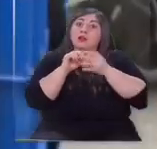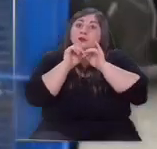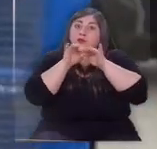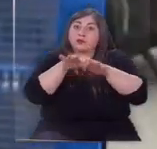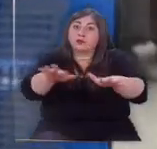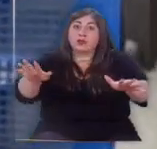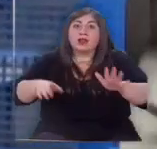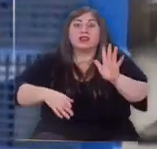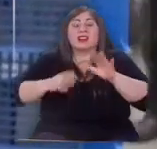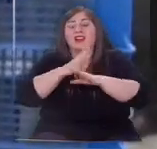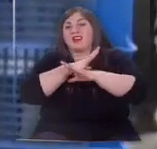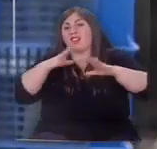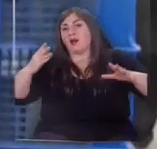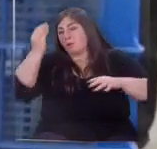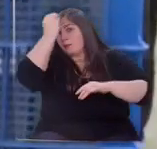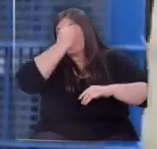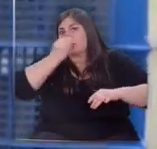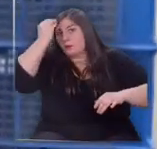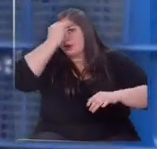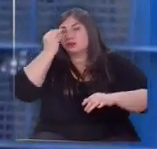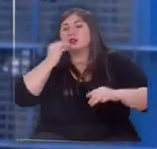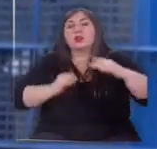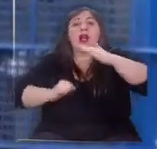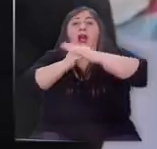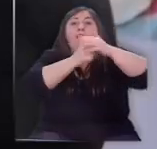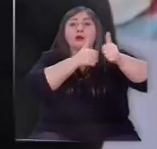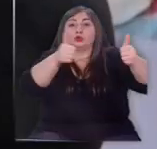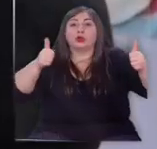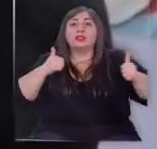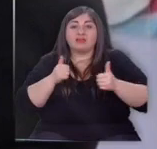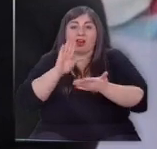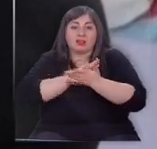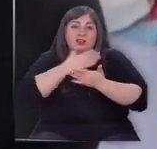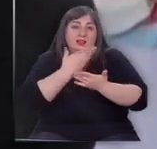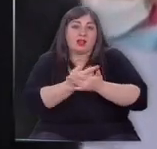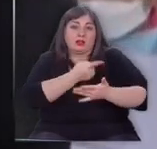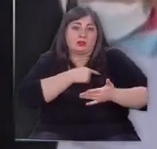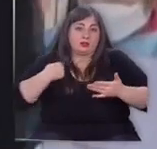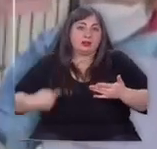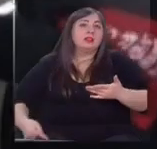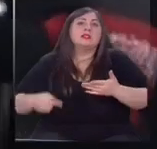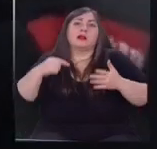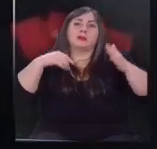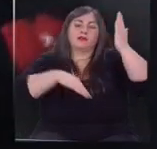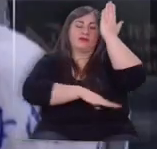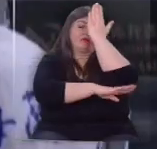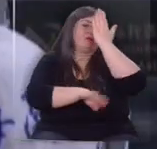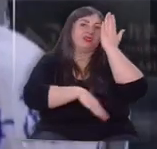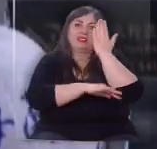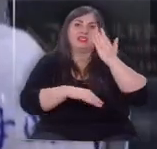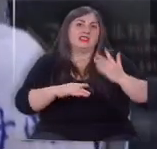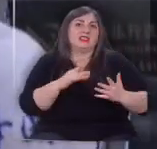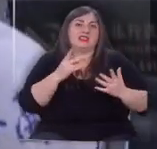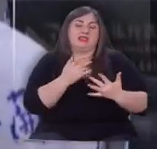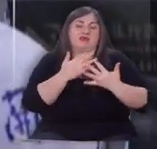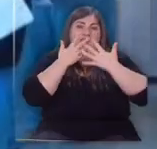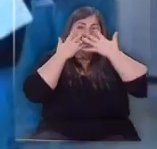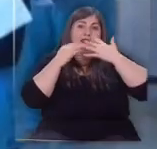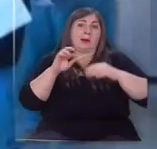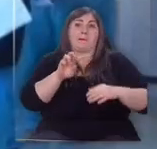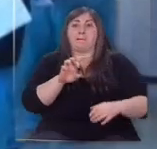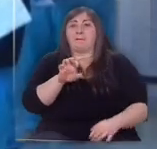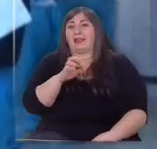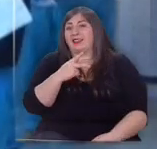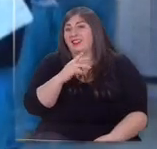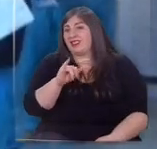son una de las grandes preocupaciones de las autoridades sanitarias chinas y una fuente de infecciones que, por el momento, Pekín no ha